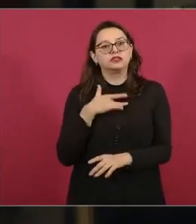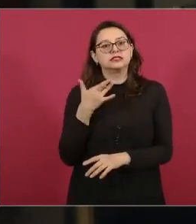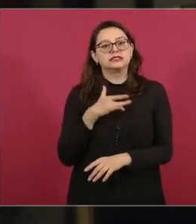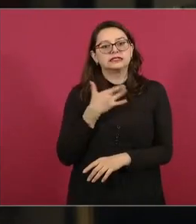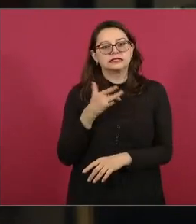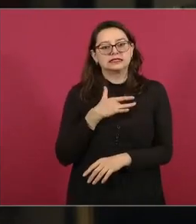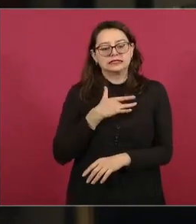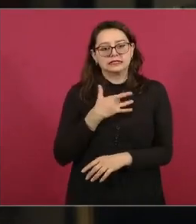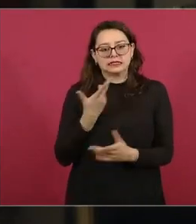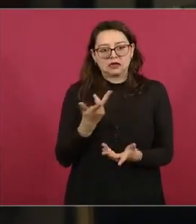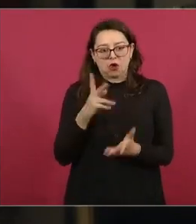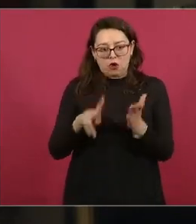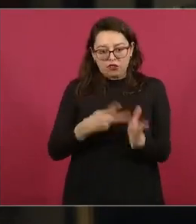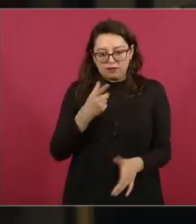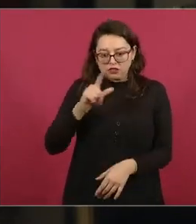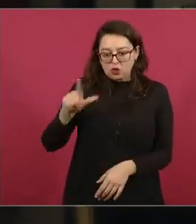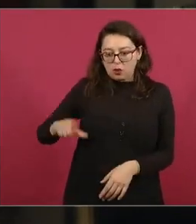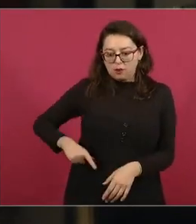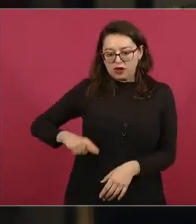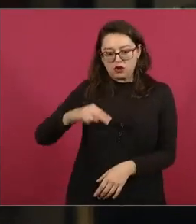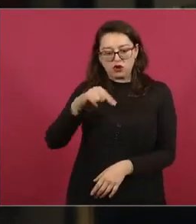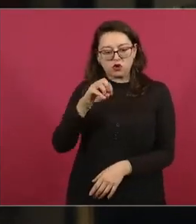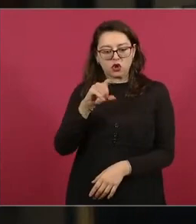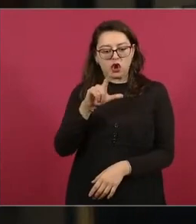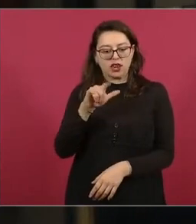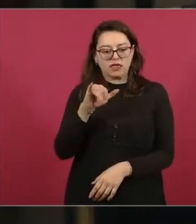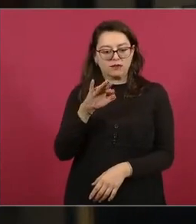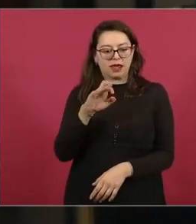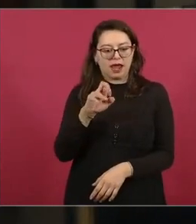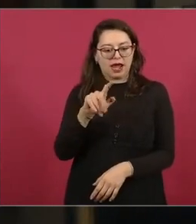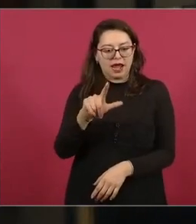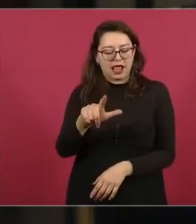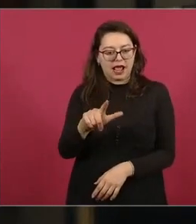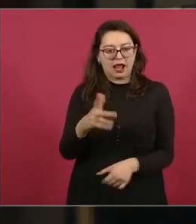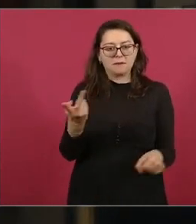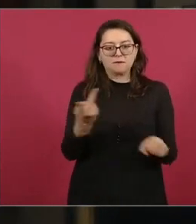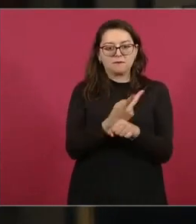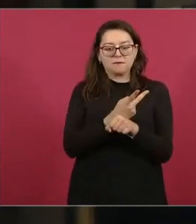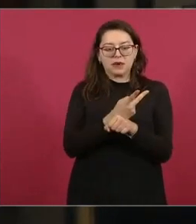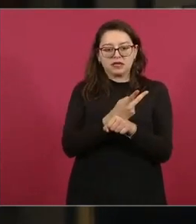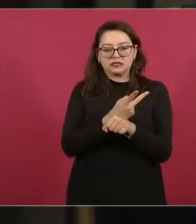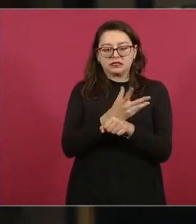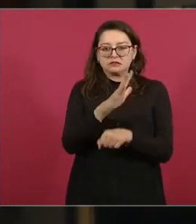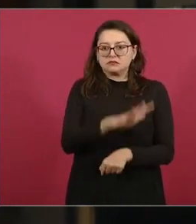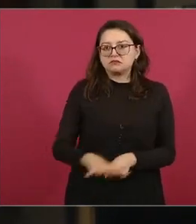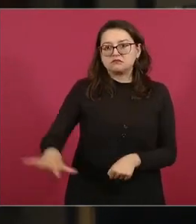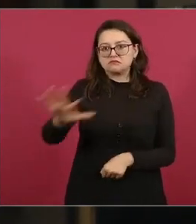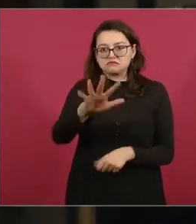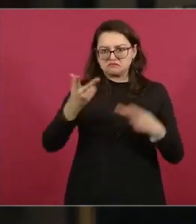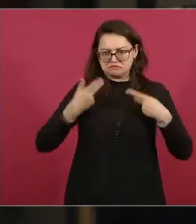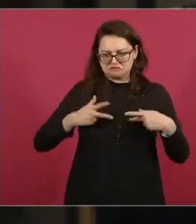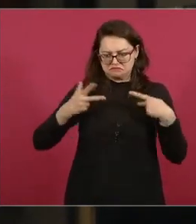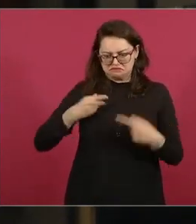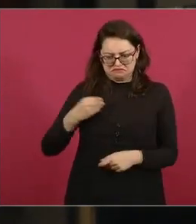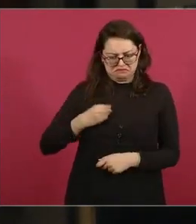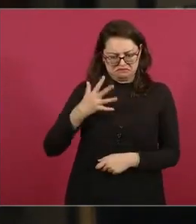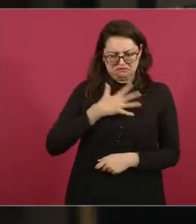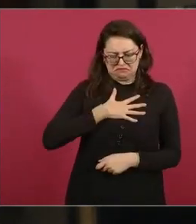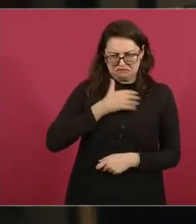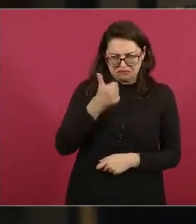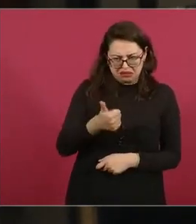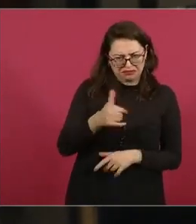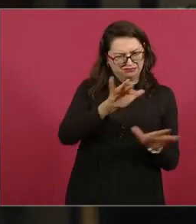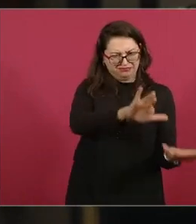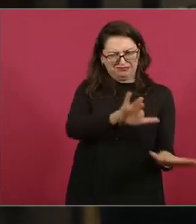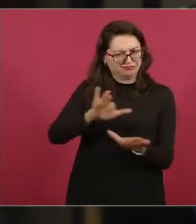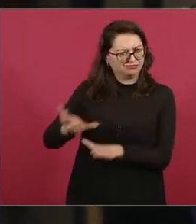gobiernos ultraneoliberales que acaban limitando el llamado estado de bienestar y sobre todo pues desapareciendo